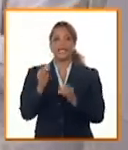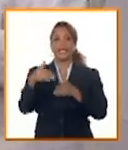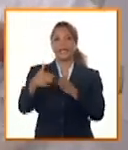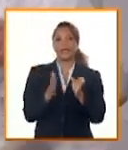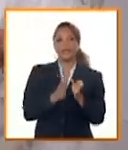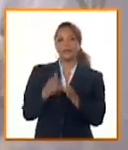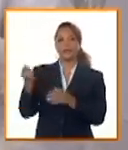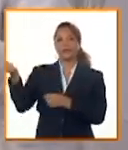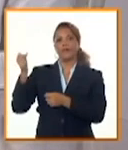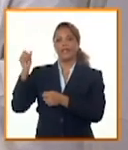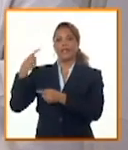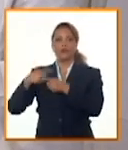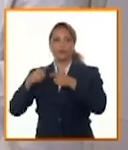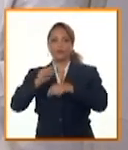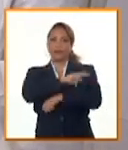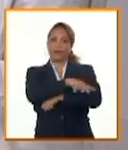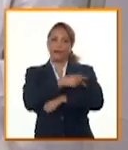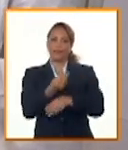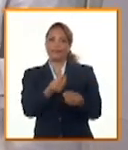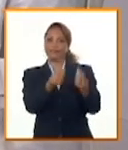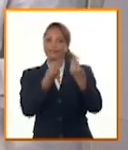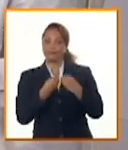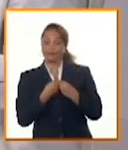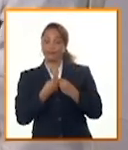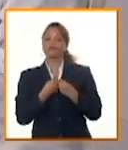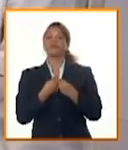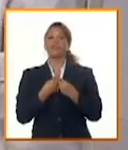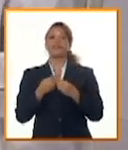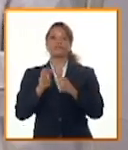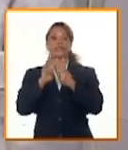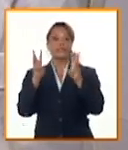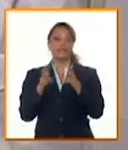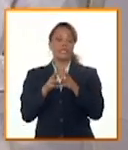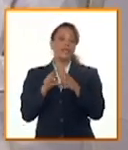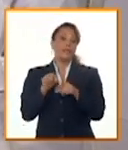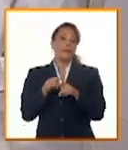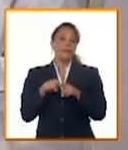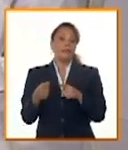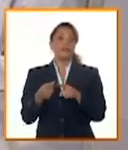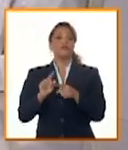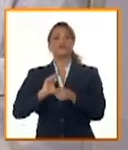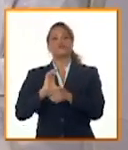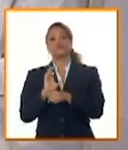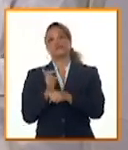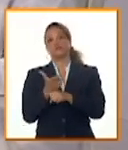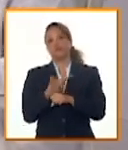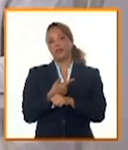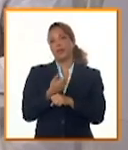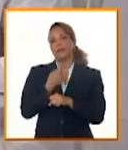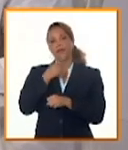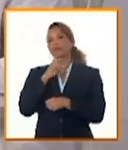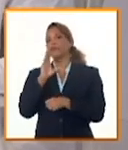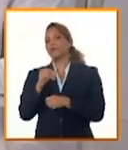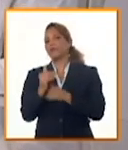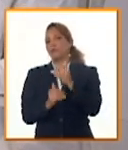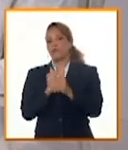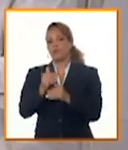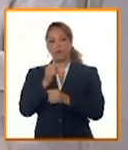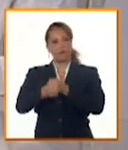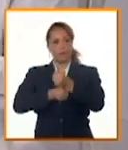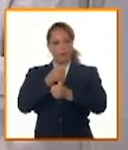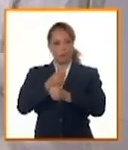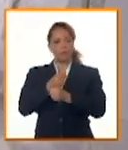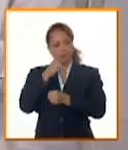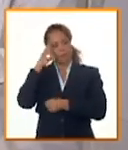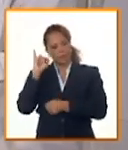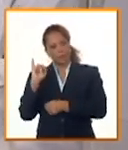necesitaríamos en redes etcétera etcétera Y eso nos demoraría mucho pero tampoco estamos diciendo que no vamos a avanzar con más